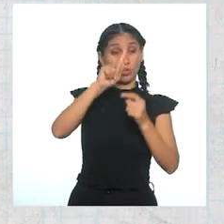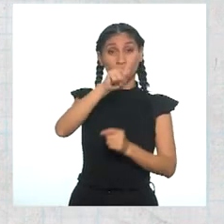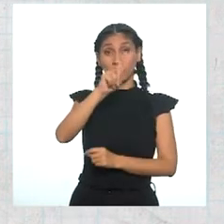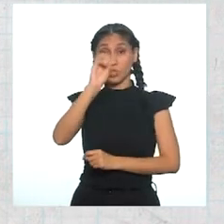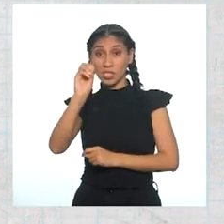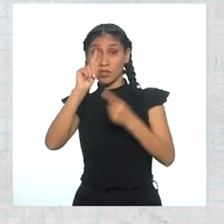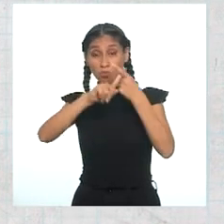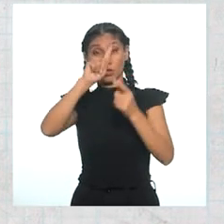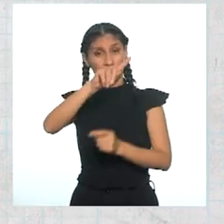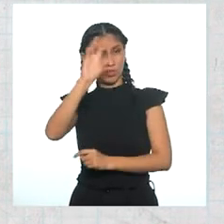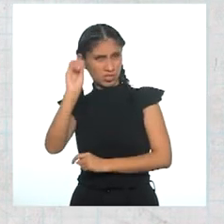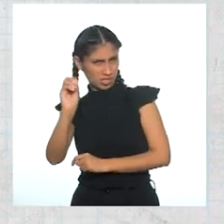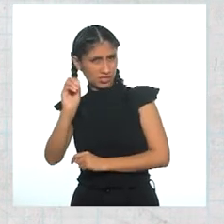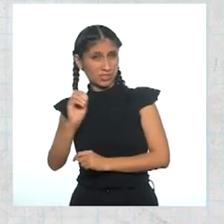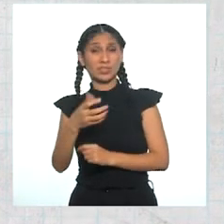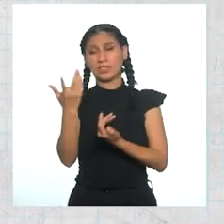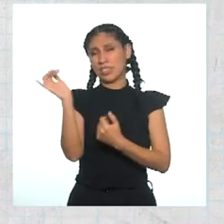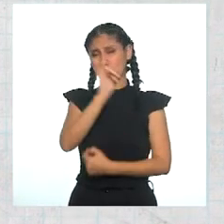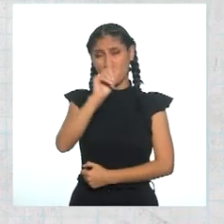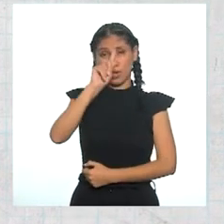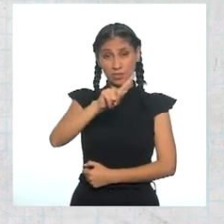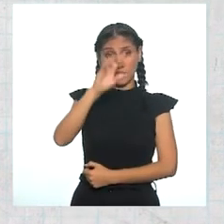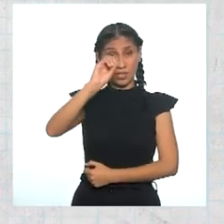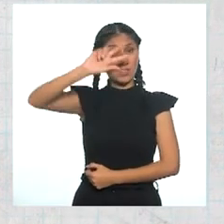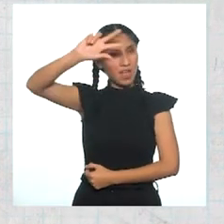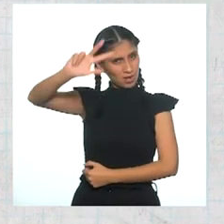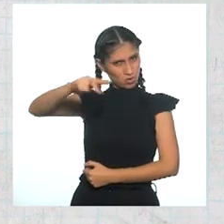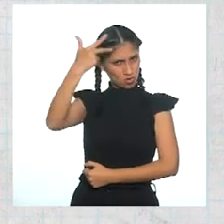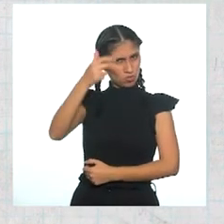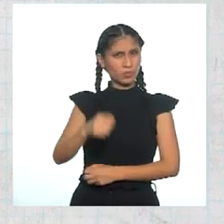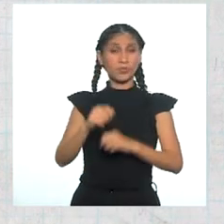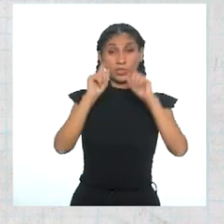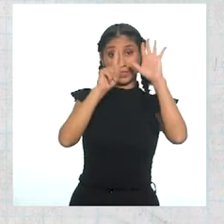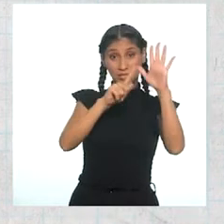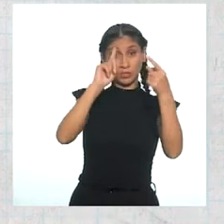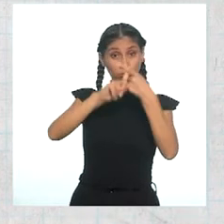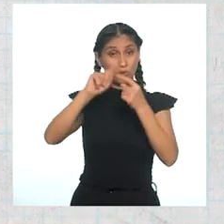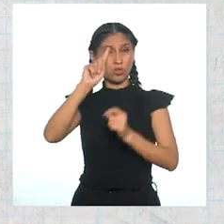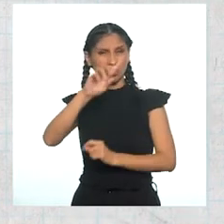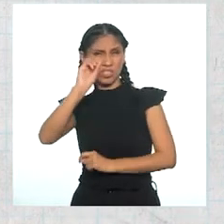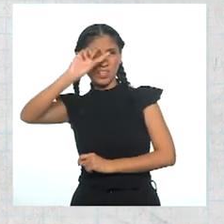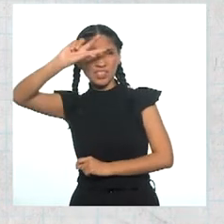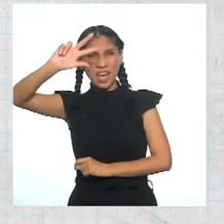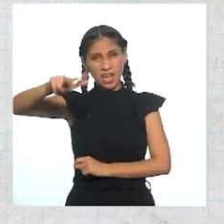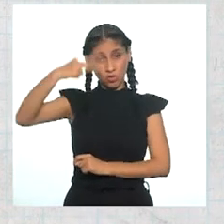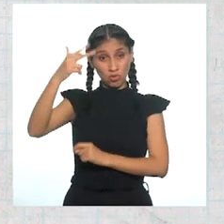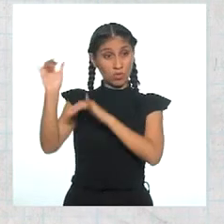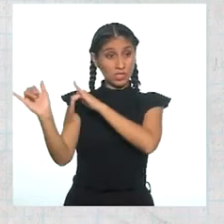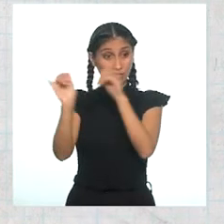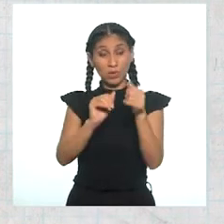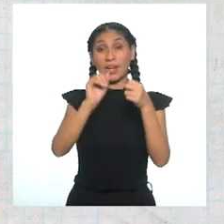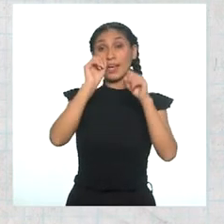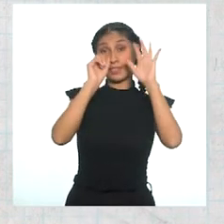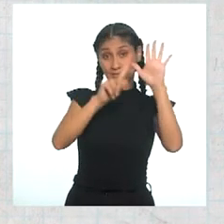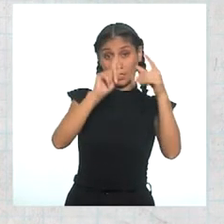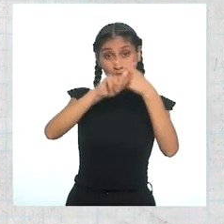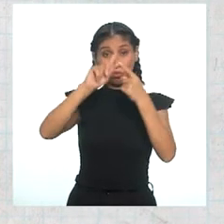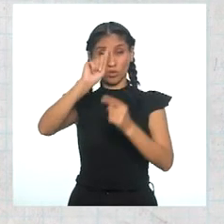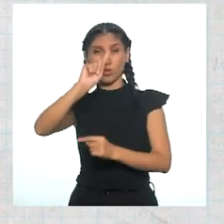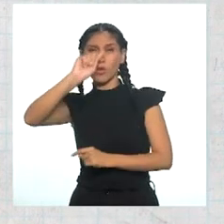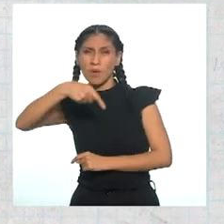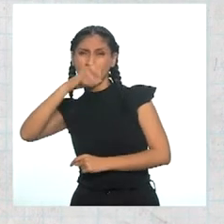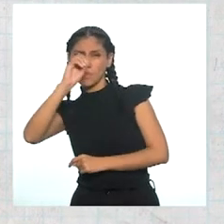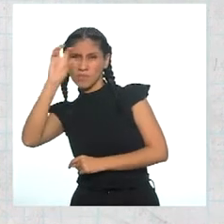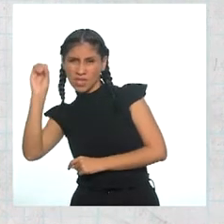10, es decir, por 10 al cubo. Entonces, 6 por 10 al cubo es igual a 6 por 1000, lo que resulta